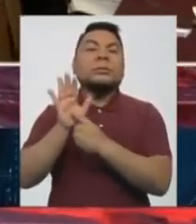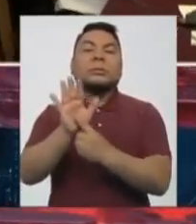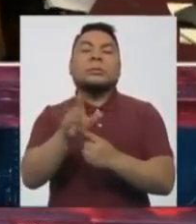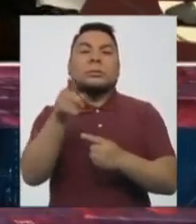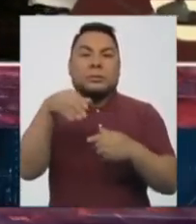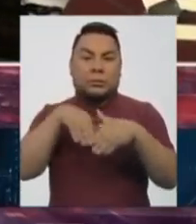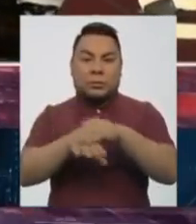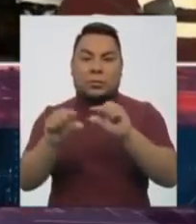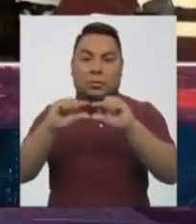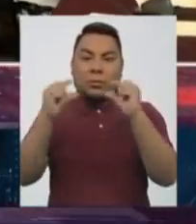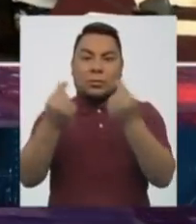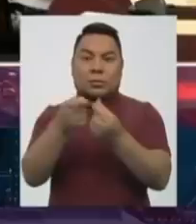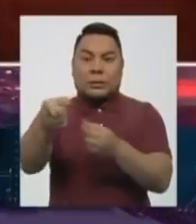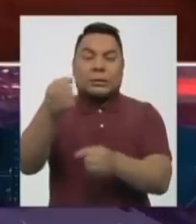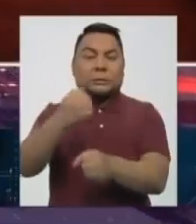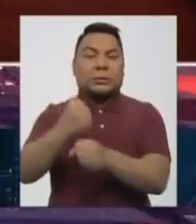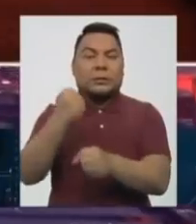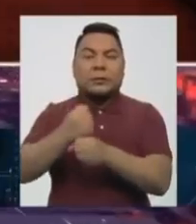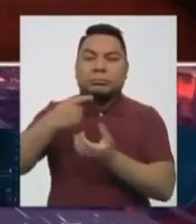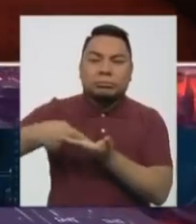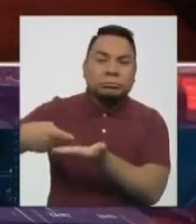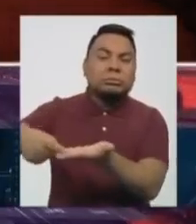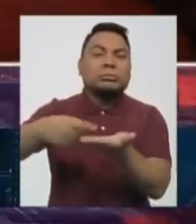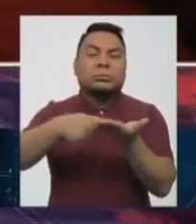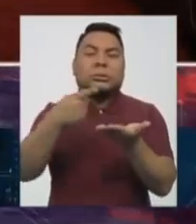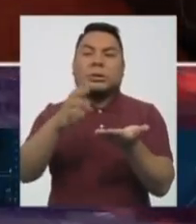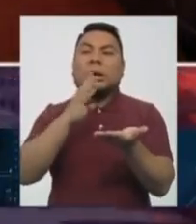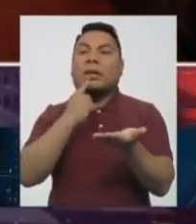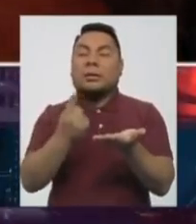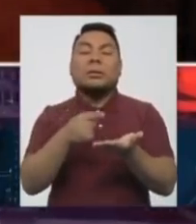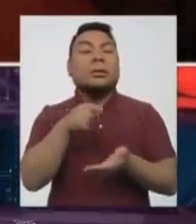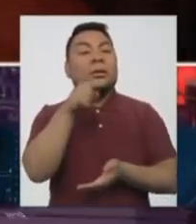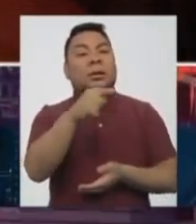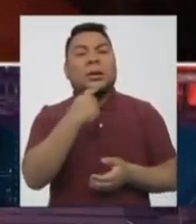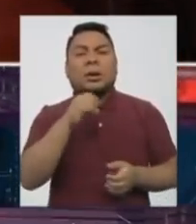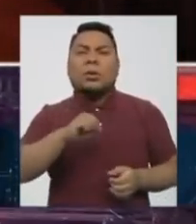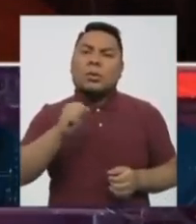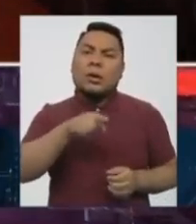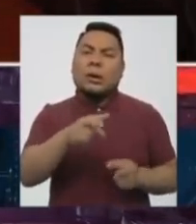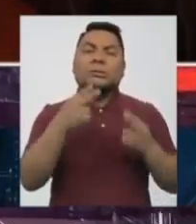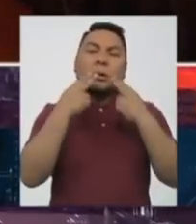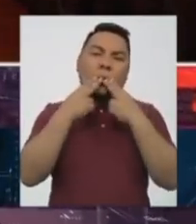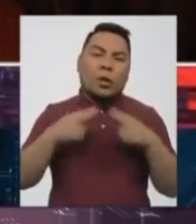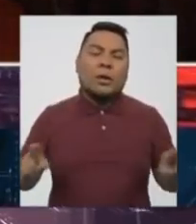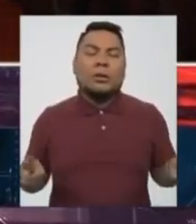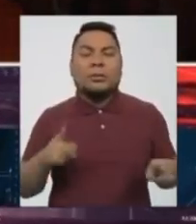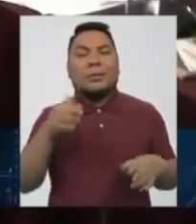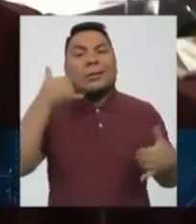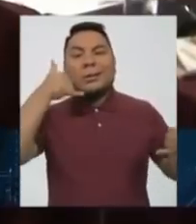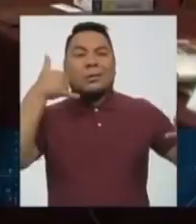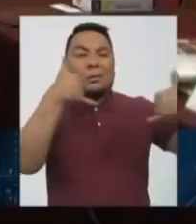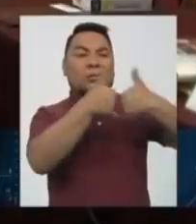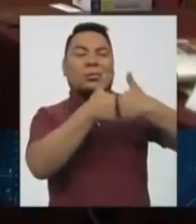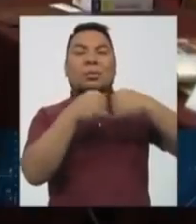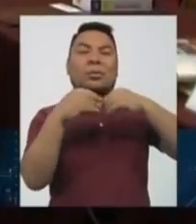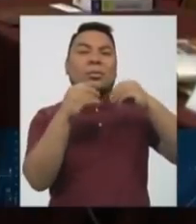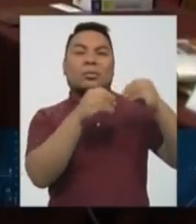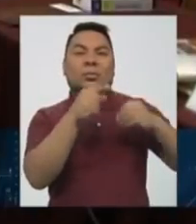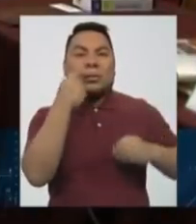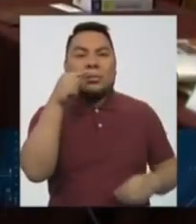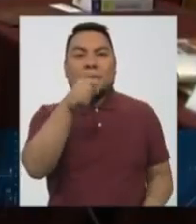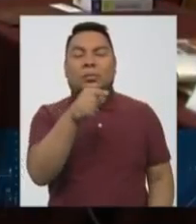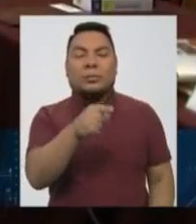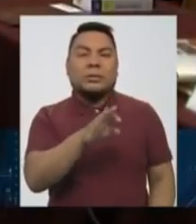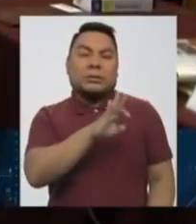interior de este grupo de trabajo, en el cual recalcó su inocencia, esto en vista de los audios relacionados